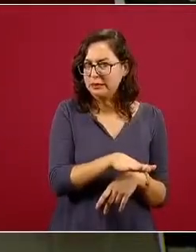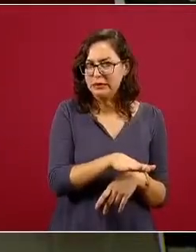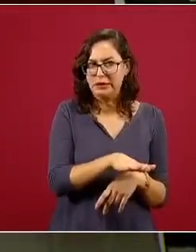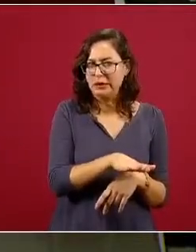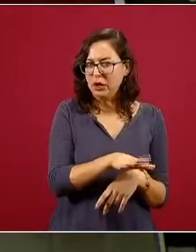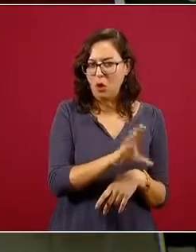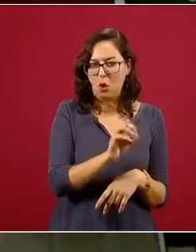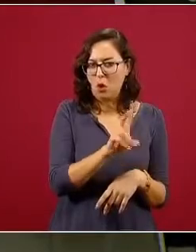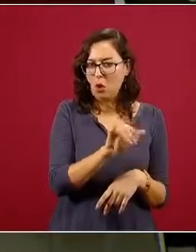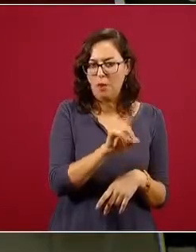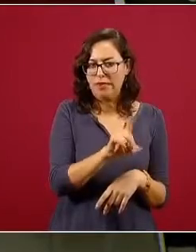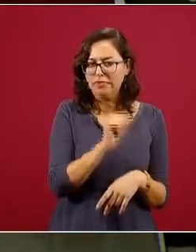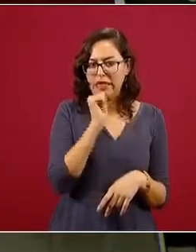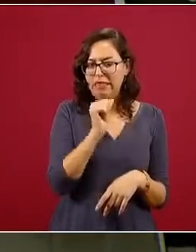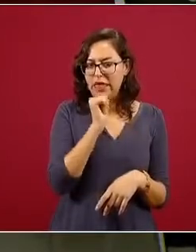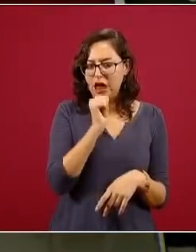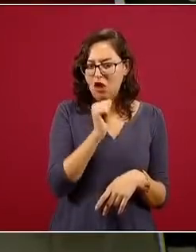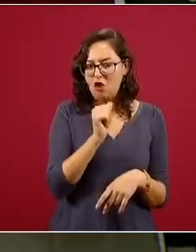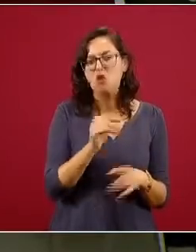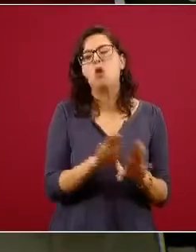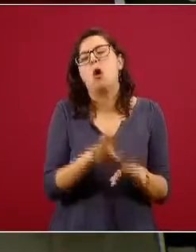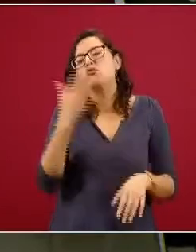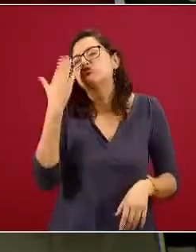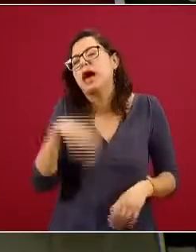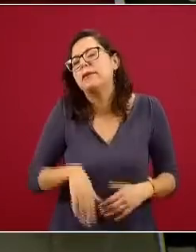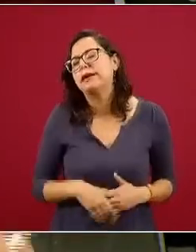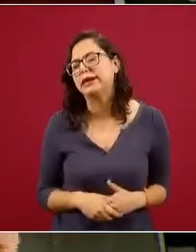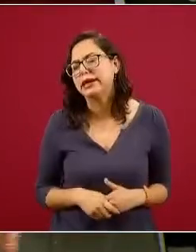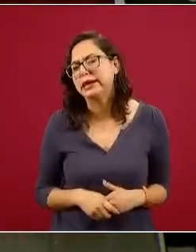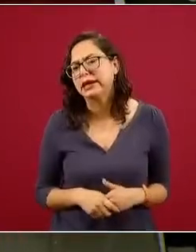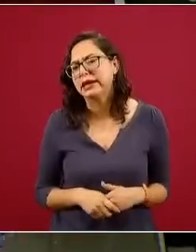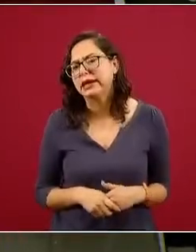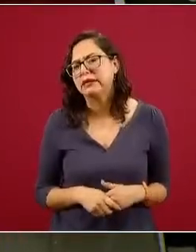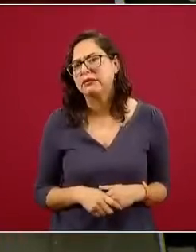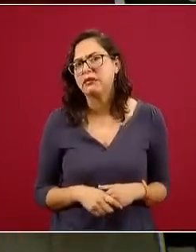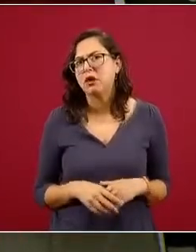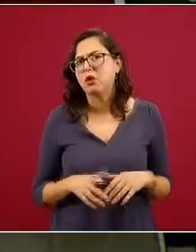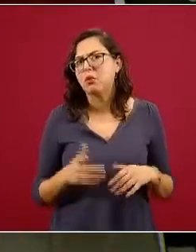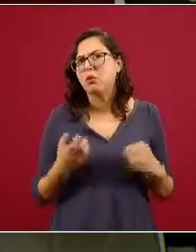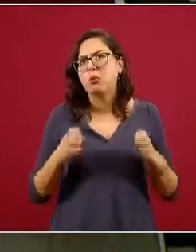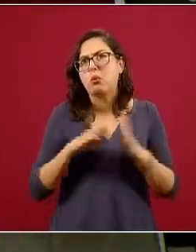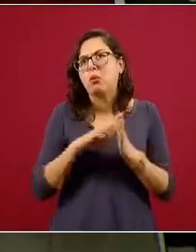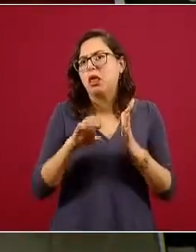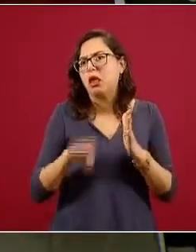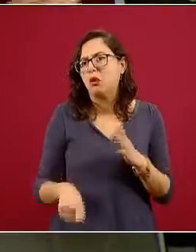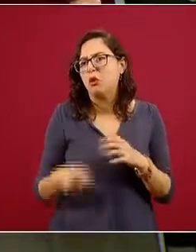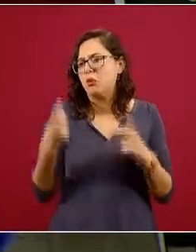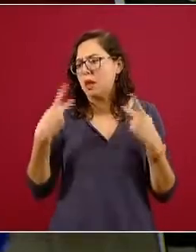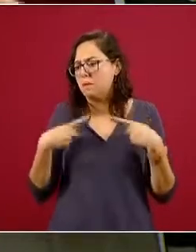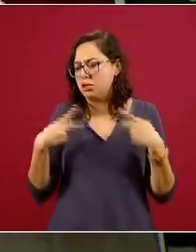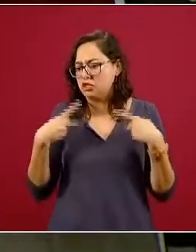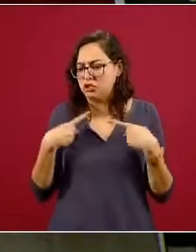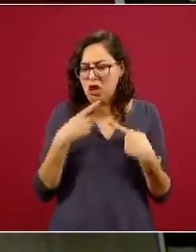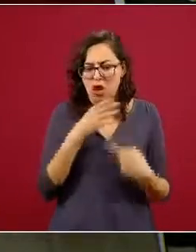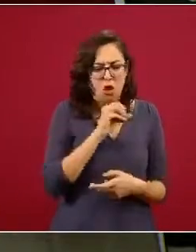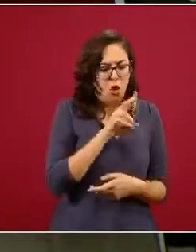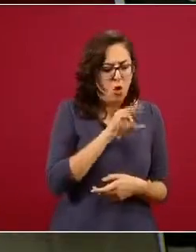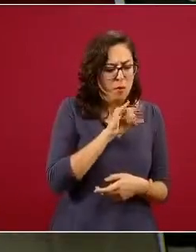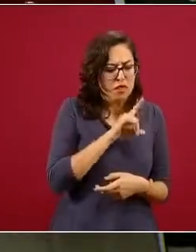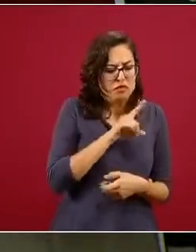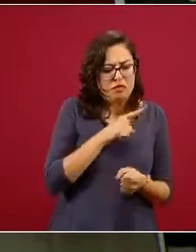no fueron por COVID. Y eso exactamente cómo lo pueden determinar. Por ejemplo, si alguien tiene COVID y tiene